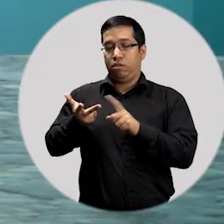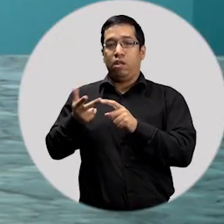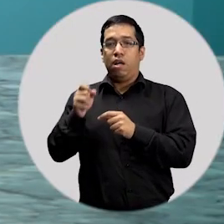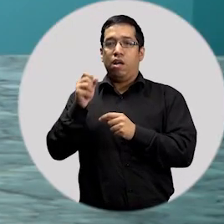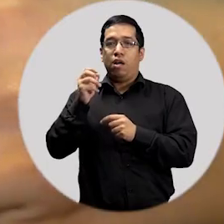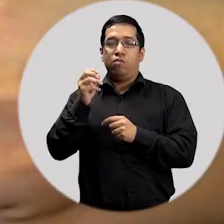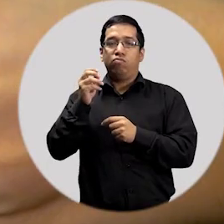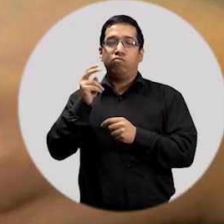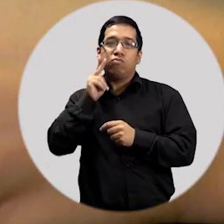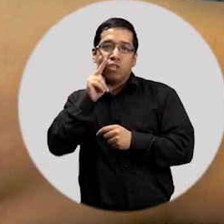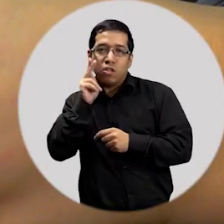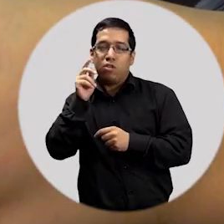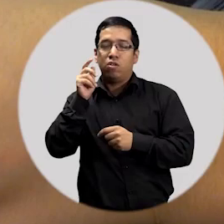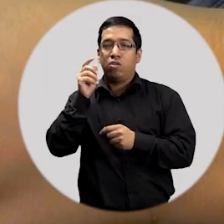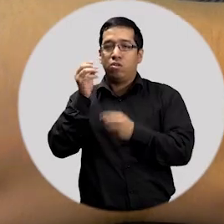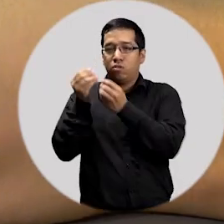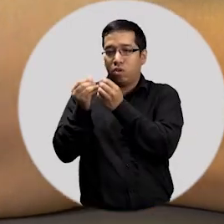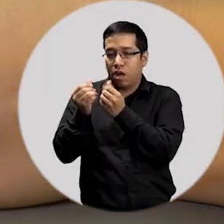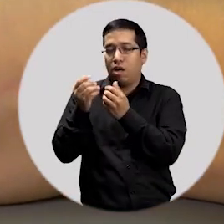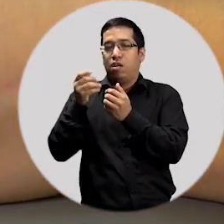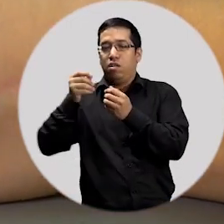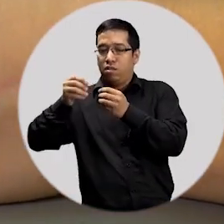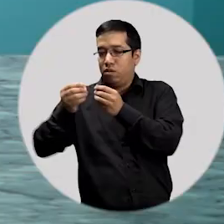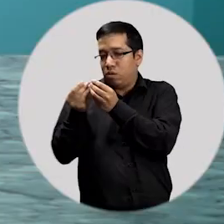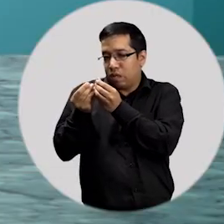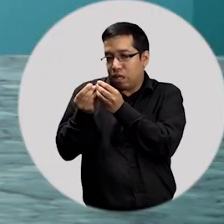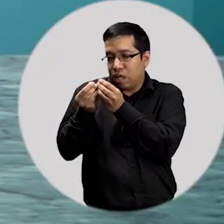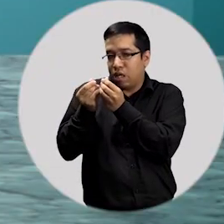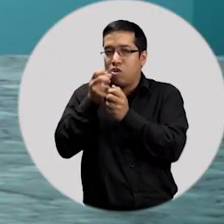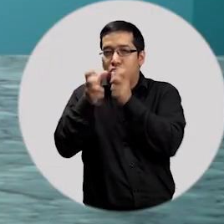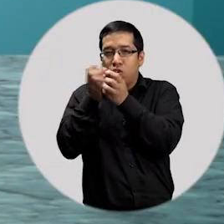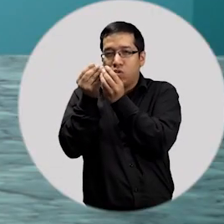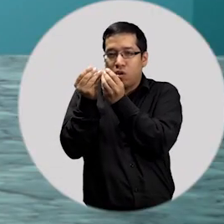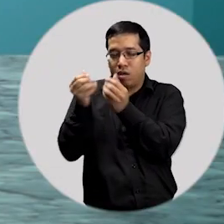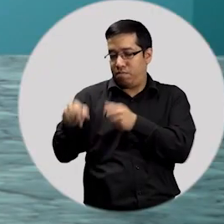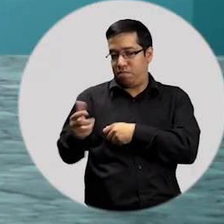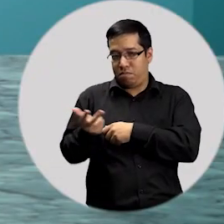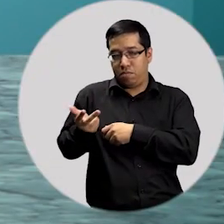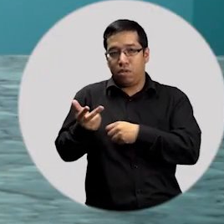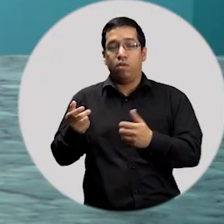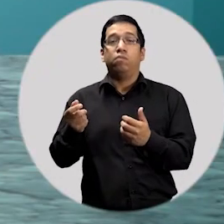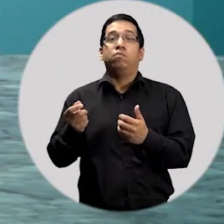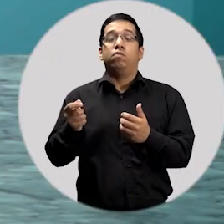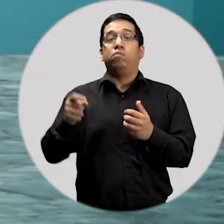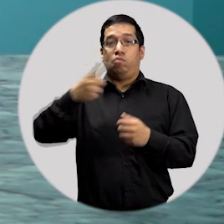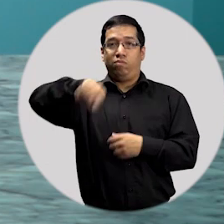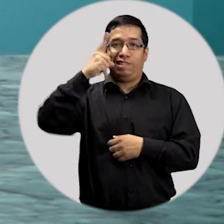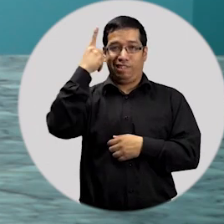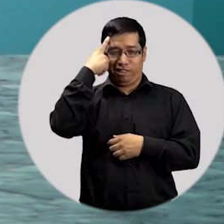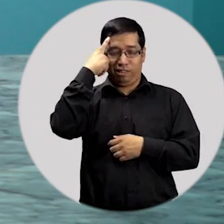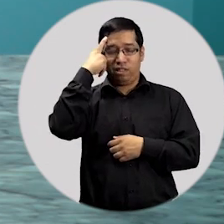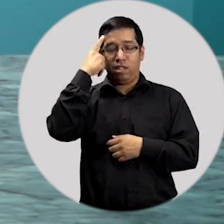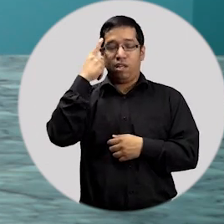Vamos a empezar. El proceso es muy fácil realmente. Como todos sabemos, hay muchas veces que